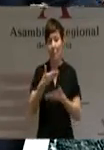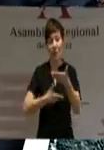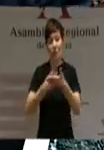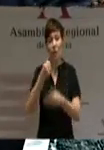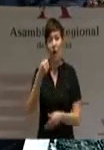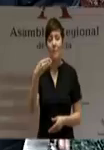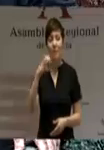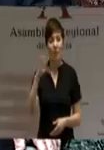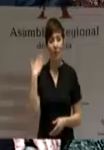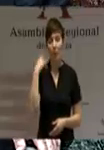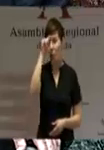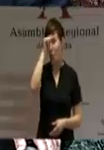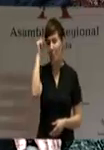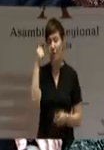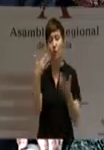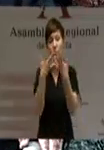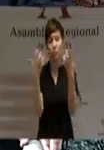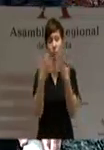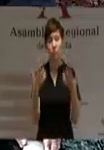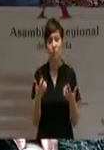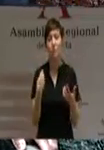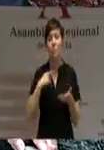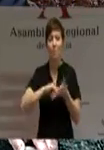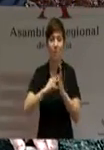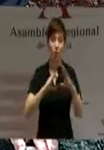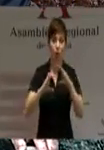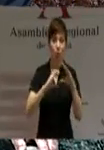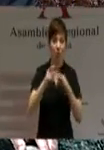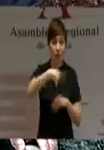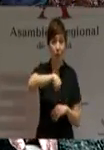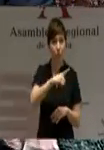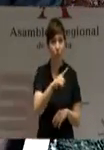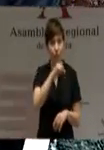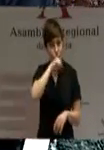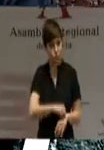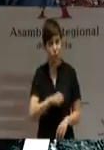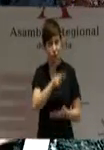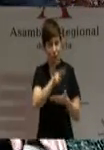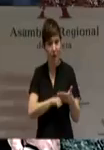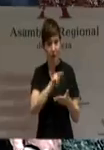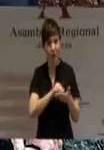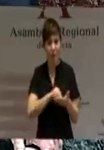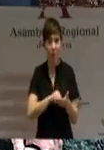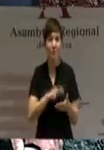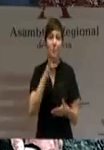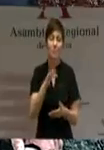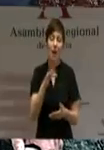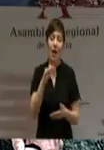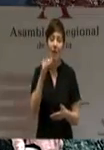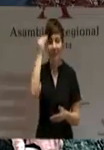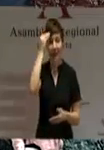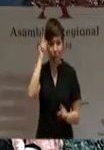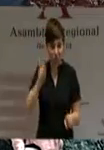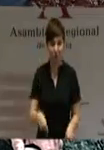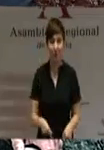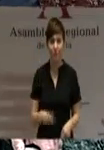la singularidad, y estoy utilizando un medio de comunicación que ustedes suelen leer, aparte de La Razón, ponía de manifiesto la singularidad